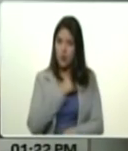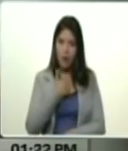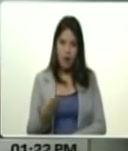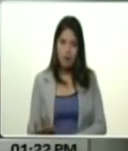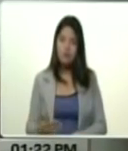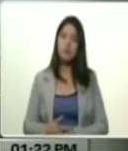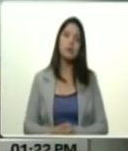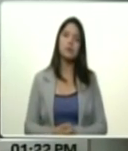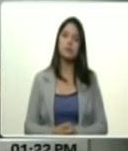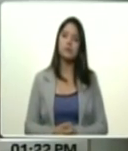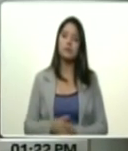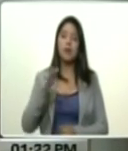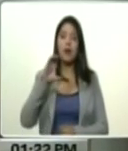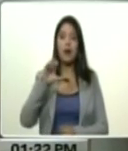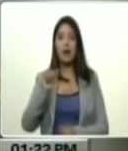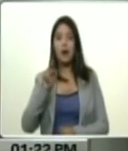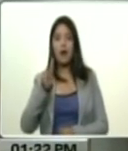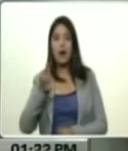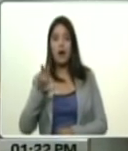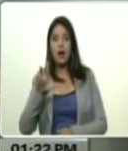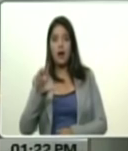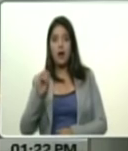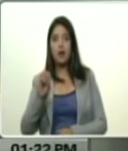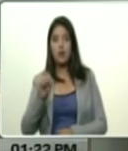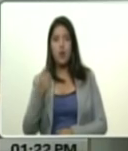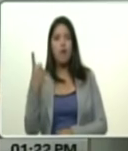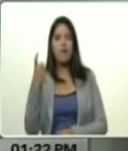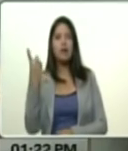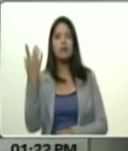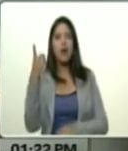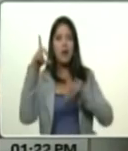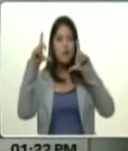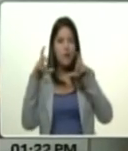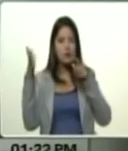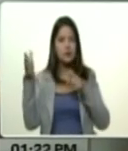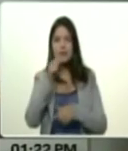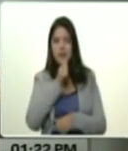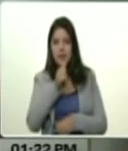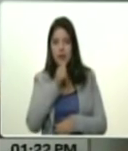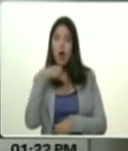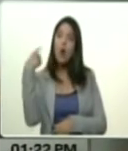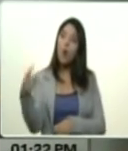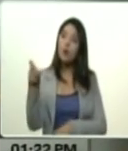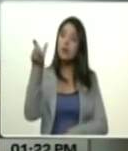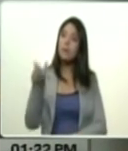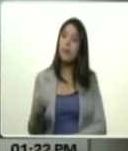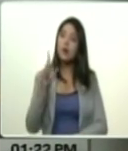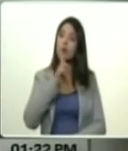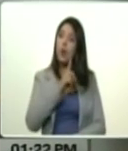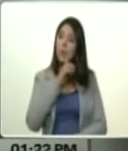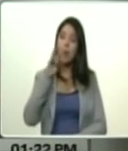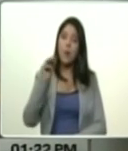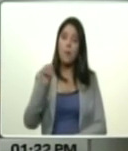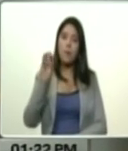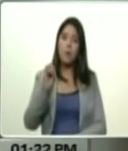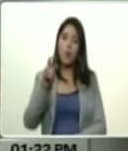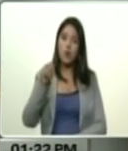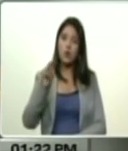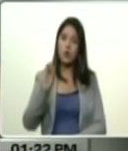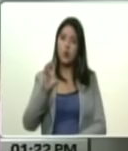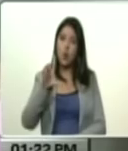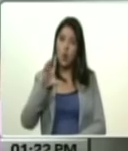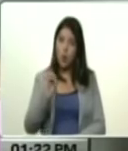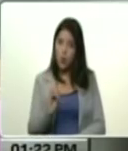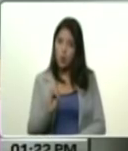a Carlitos, aún por identificar plenamente, y otro sujeto llamado Muñuño, por identificar